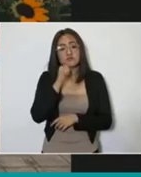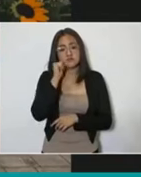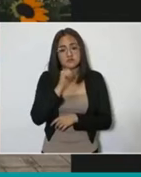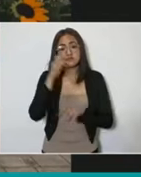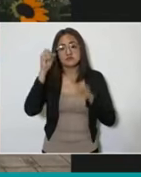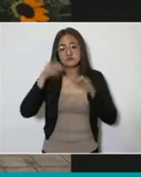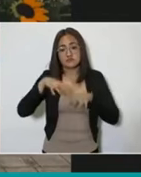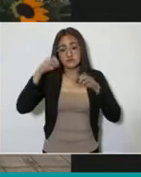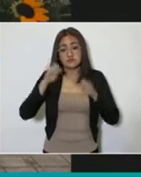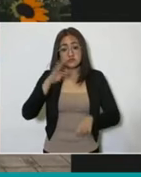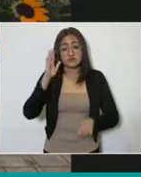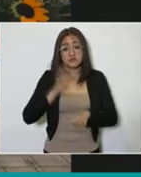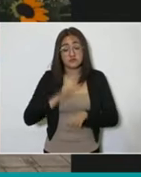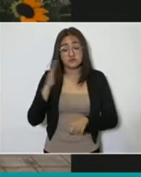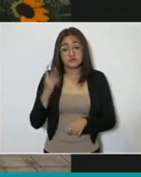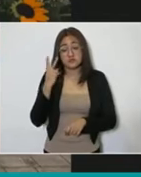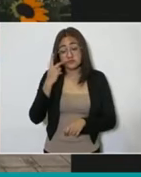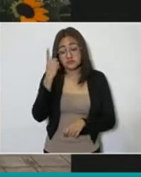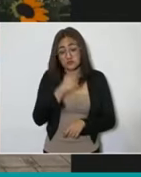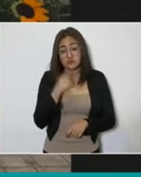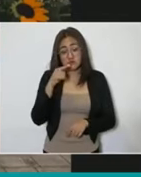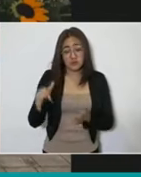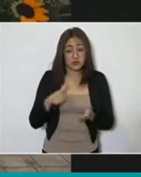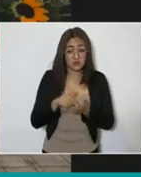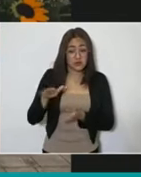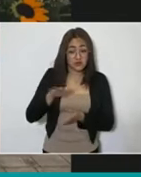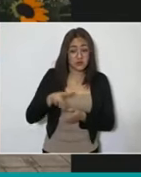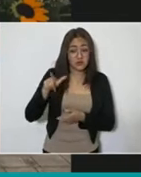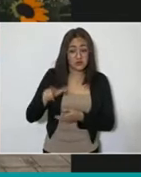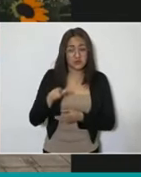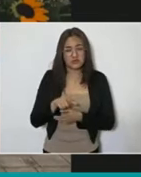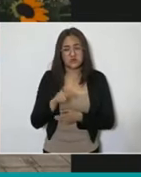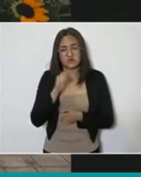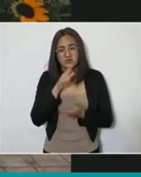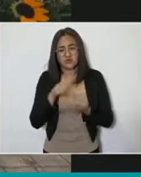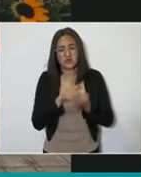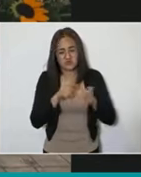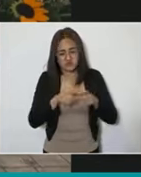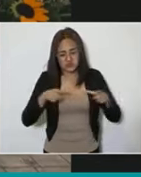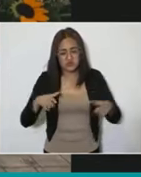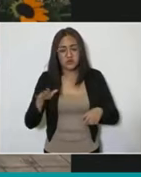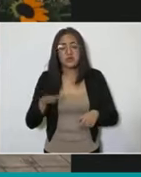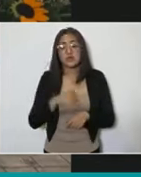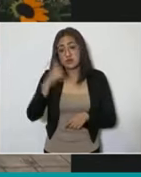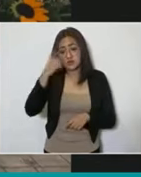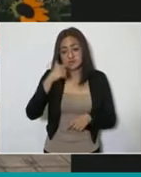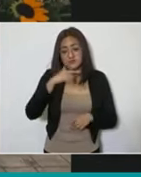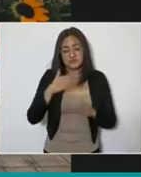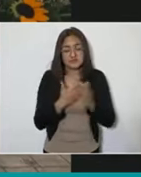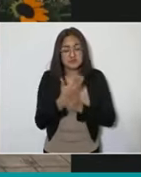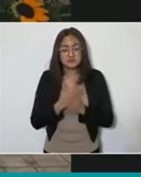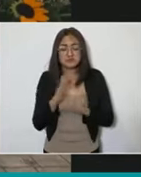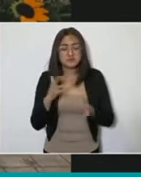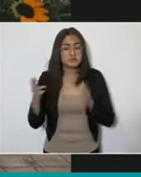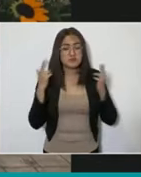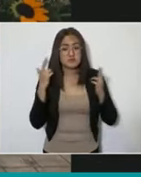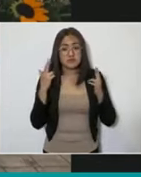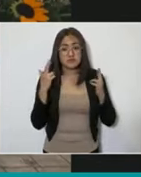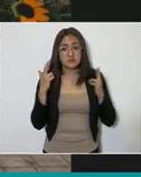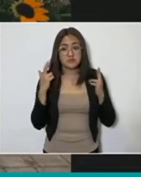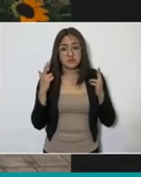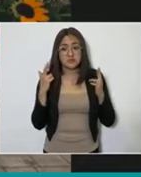estuvo lloviendo por más de 2 horas en la zona del socavón. Por la noche, madrugada, se escuchó un